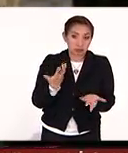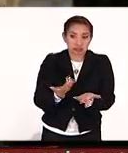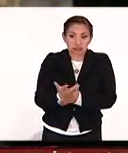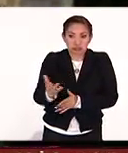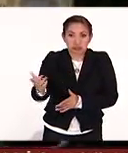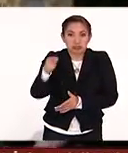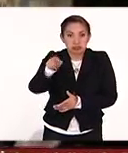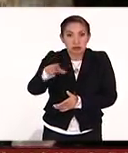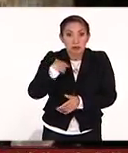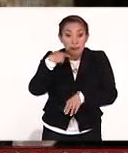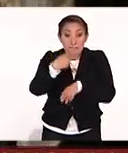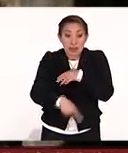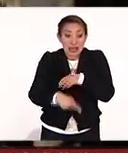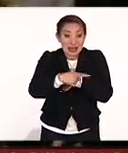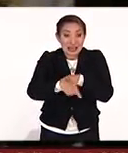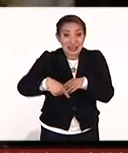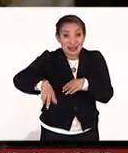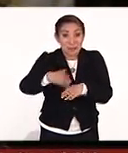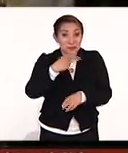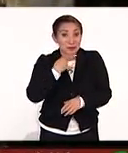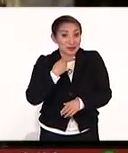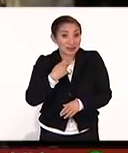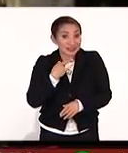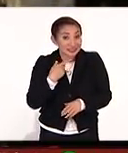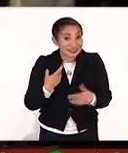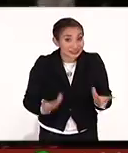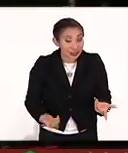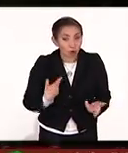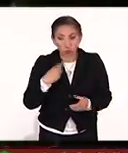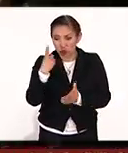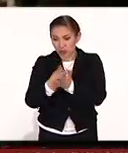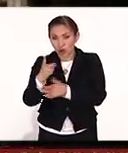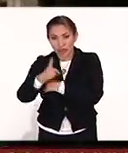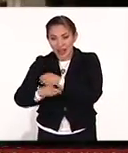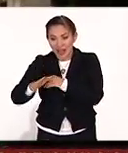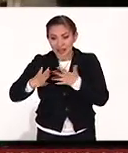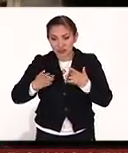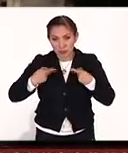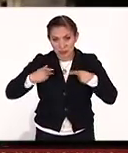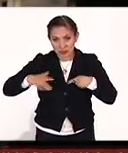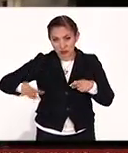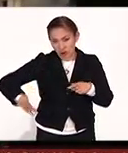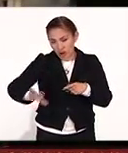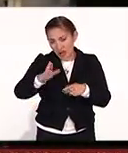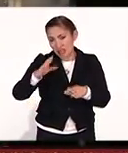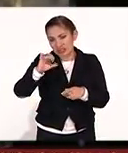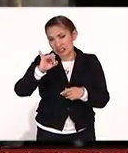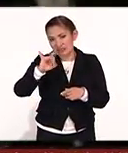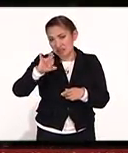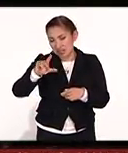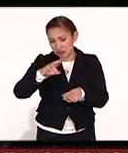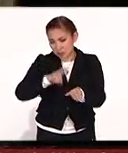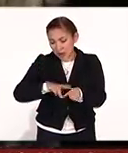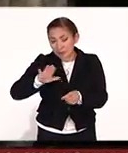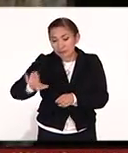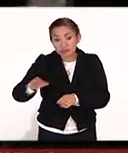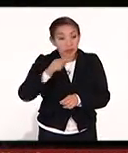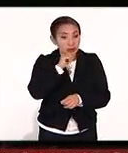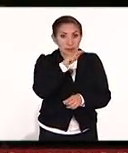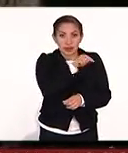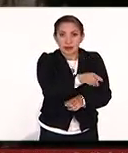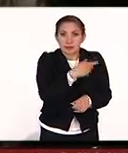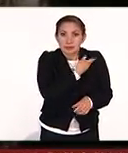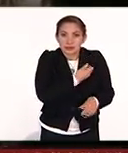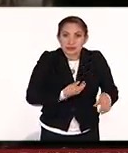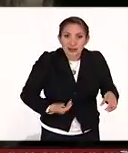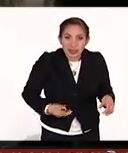el nivel de amenaza política, no solo de daño a las personas, a los ciudadanos comunes, sino también se trata